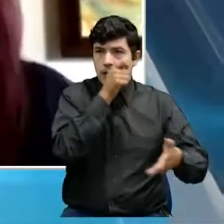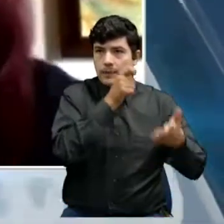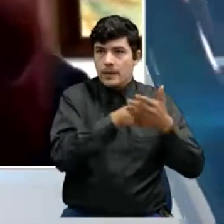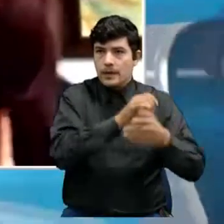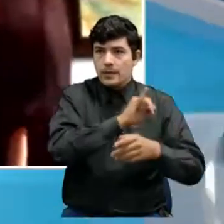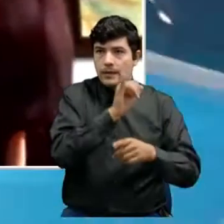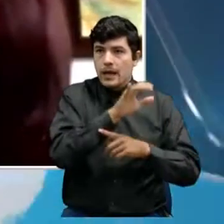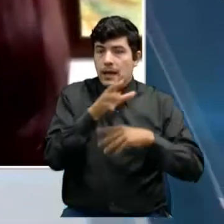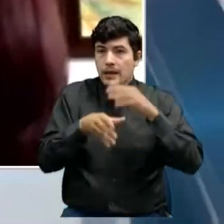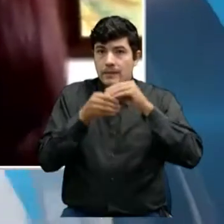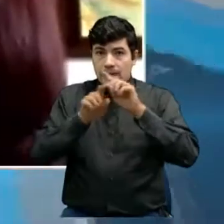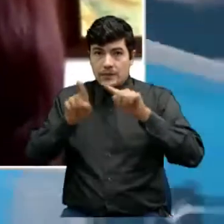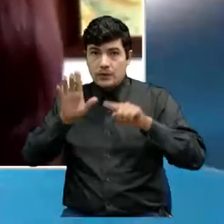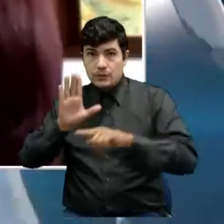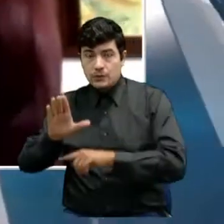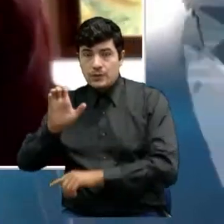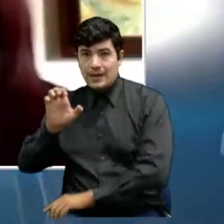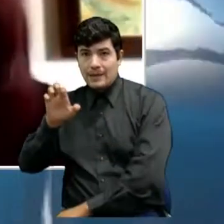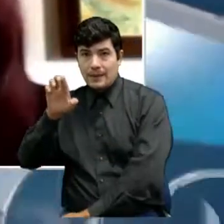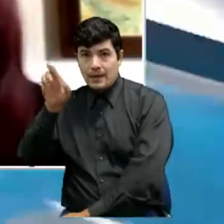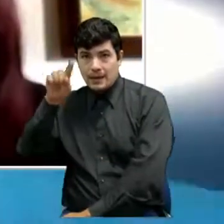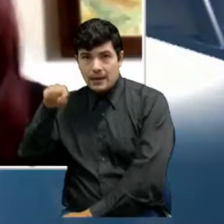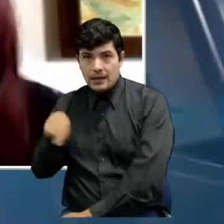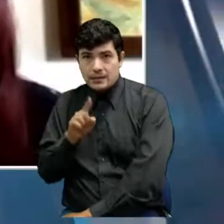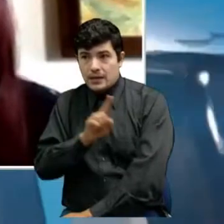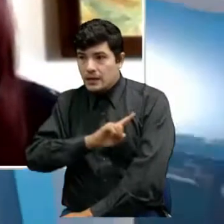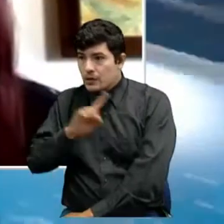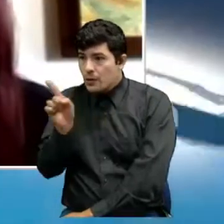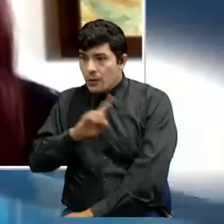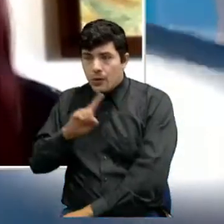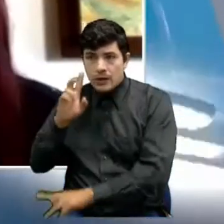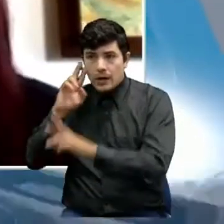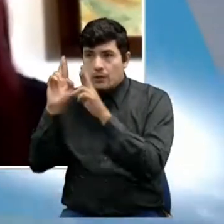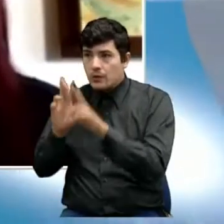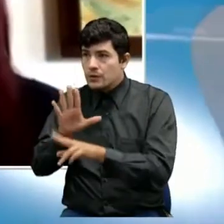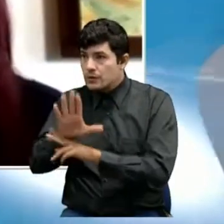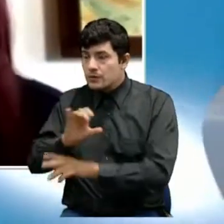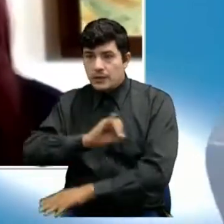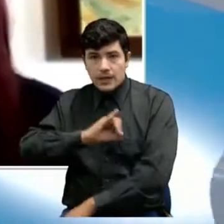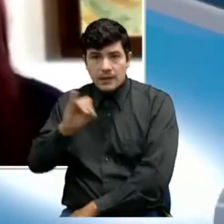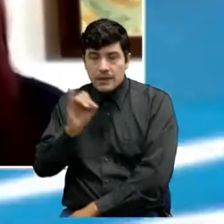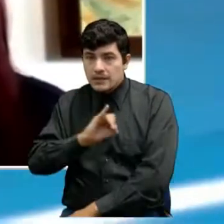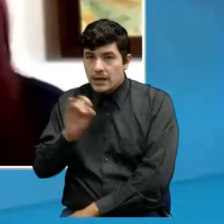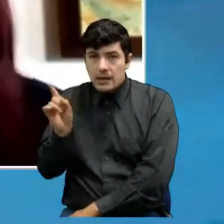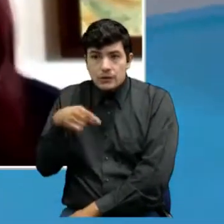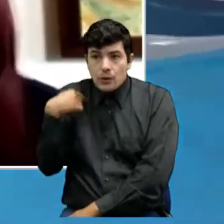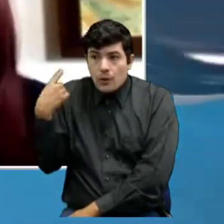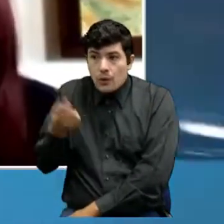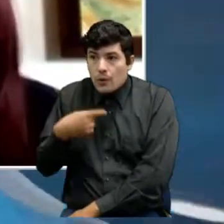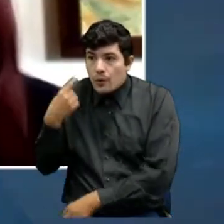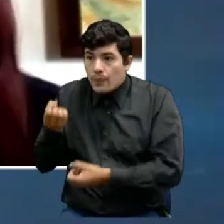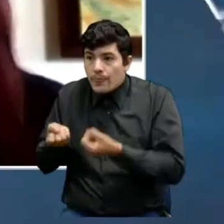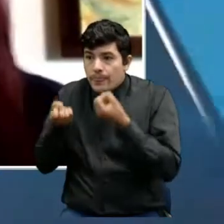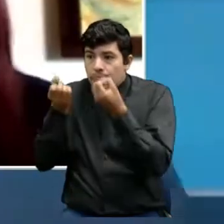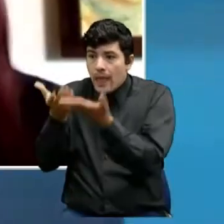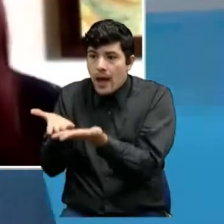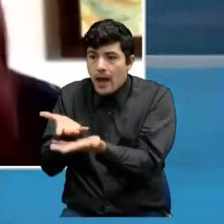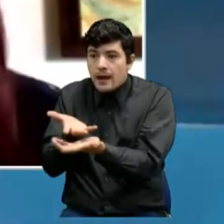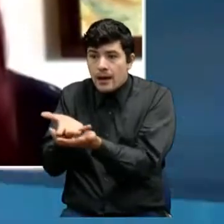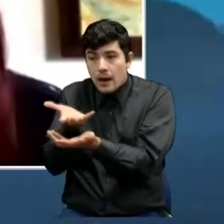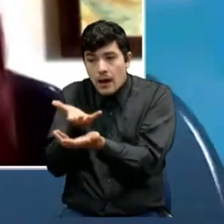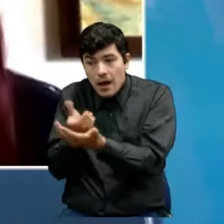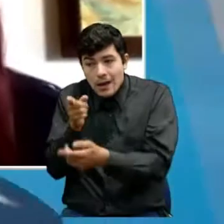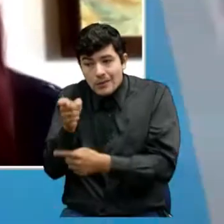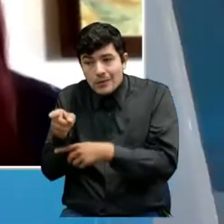incapacidad. Pero si la EPS no emite incapacidad, simplemente emite una recomendación de que